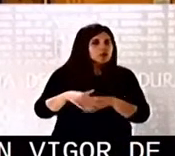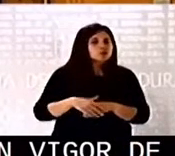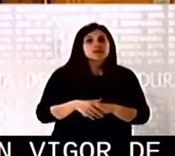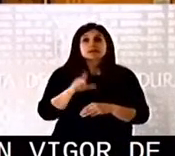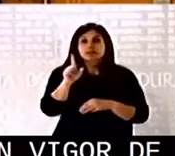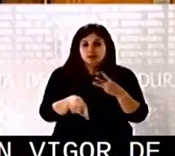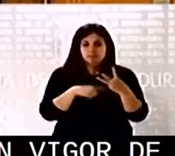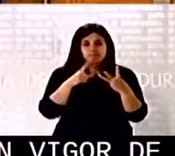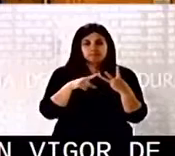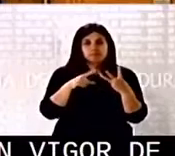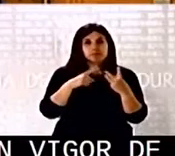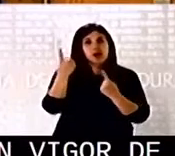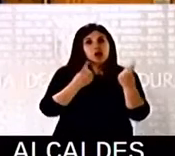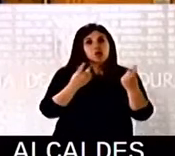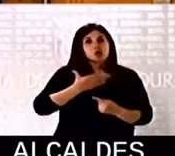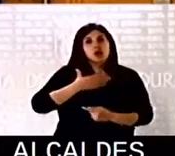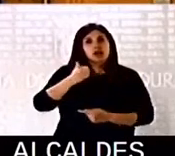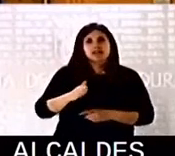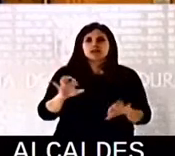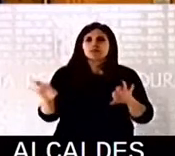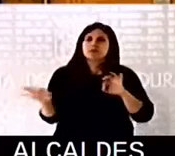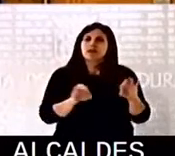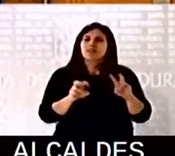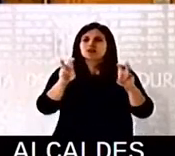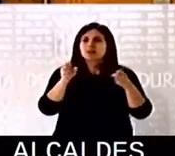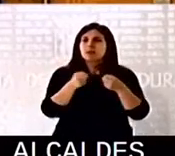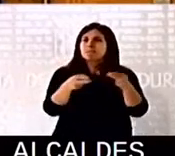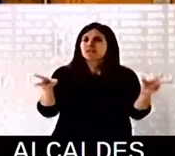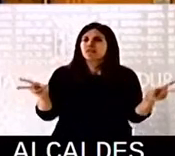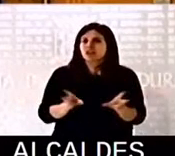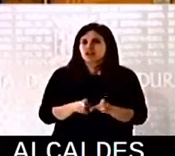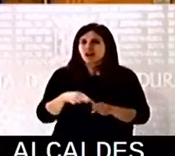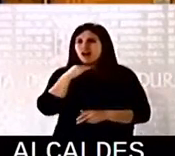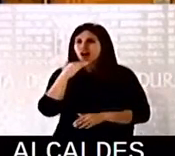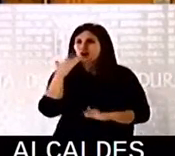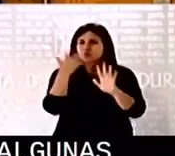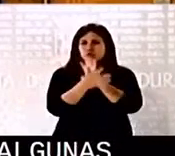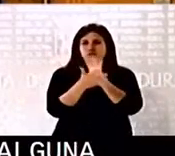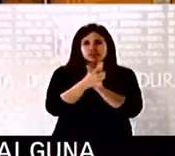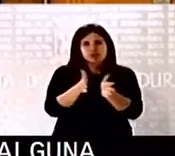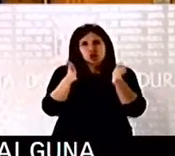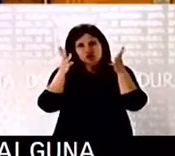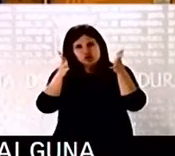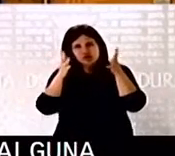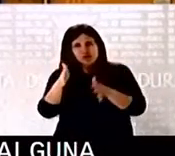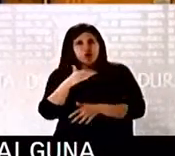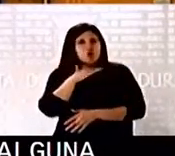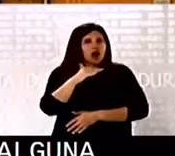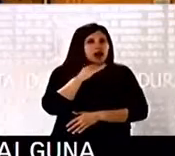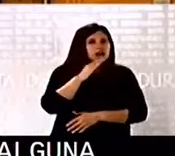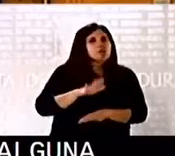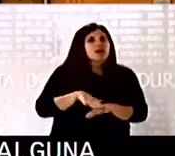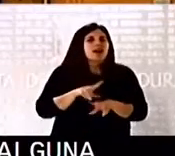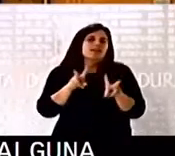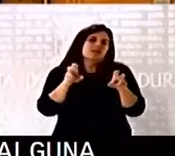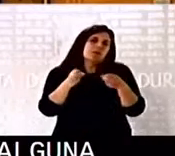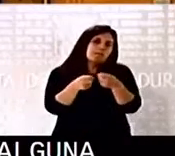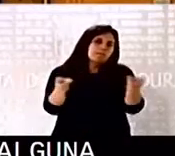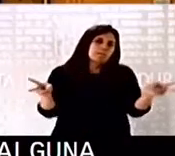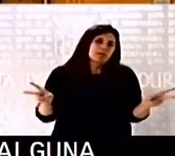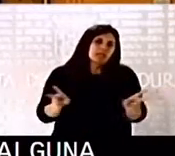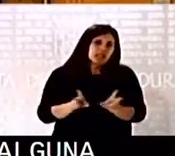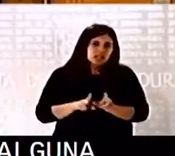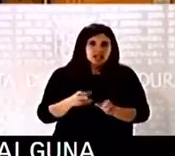hay algunos alcaldes preparando piscinas. ¿Alguna instrucción, alguna recomendación, alguna previsión para